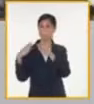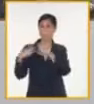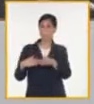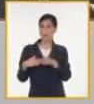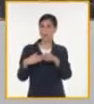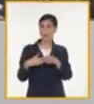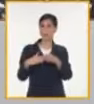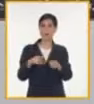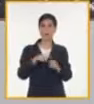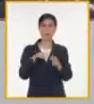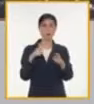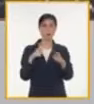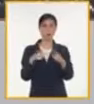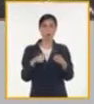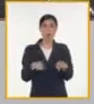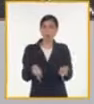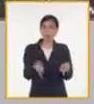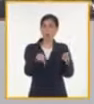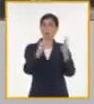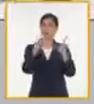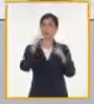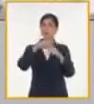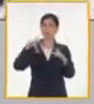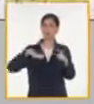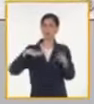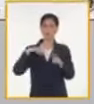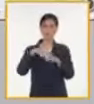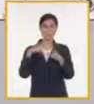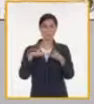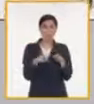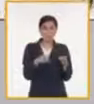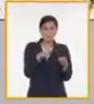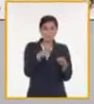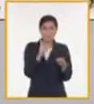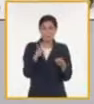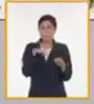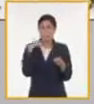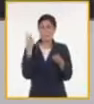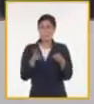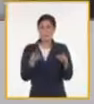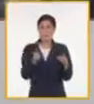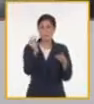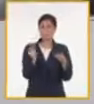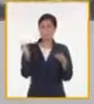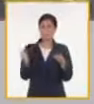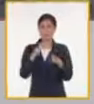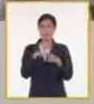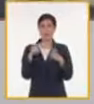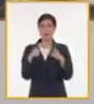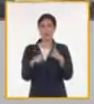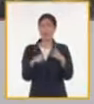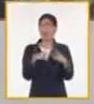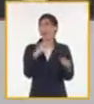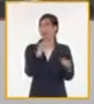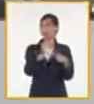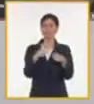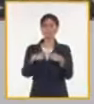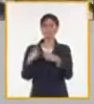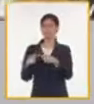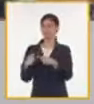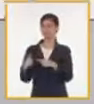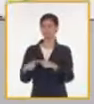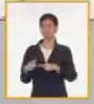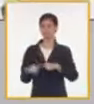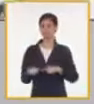instalaciones turísticas asesinato de personas asesinato de personas el envío de emisarios con GPS para marcar para